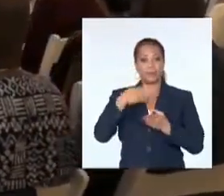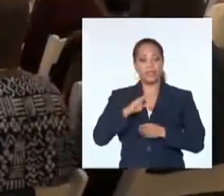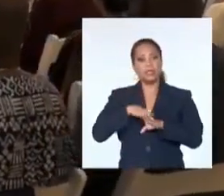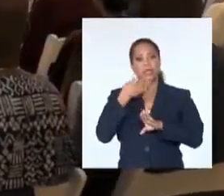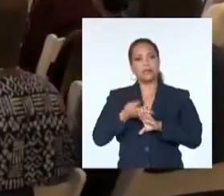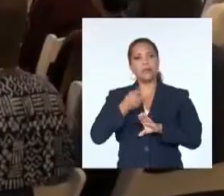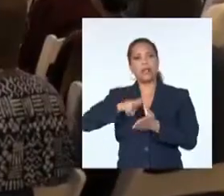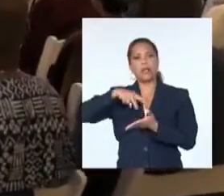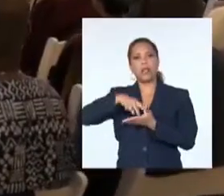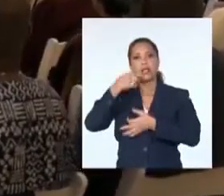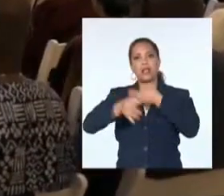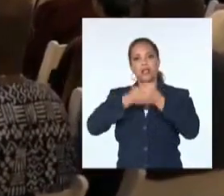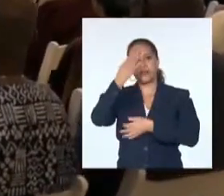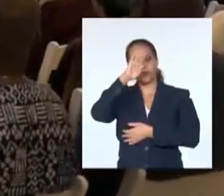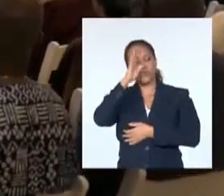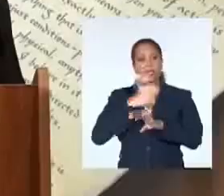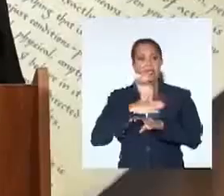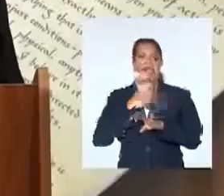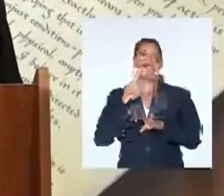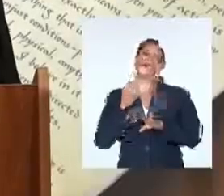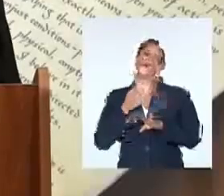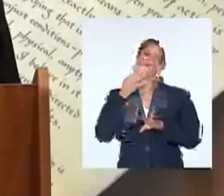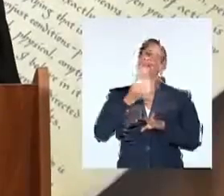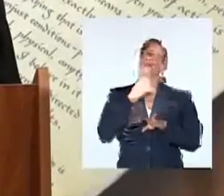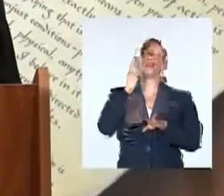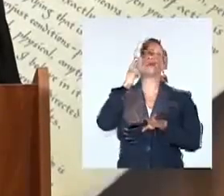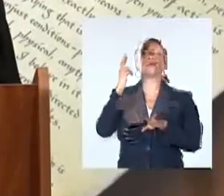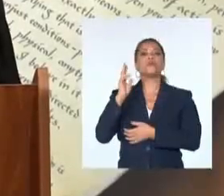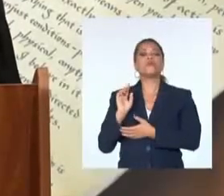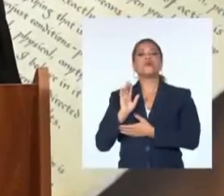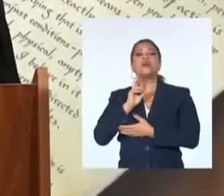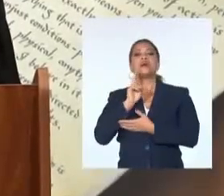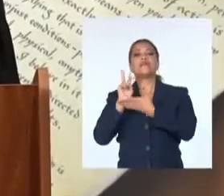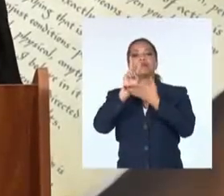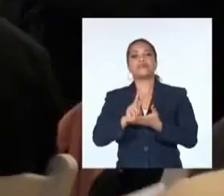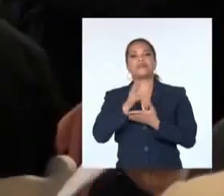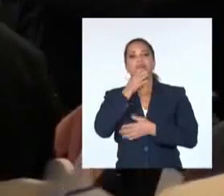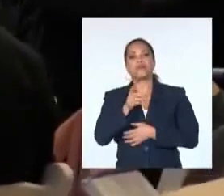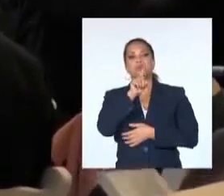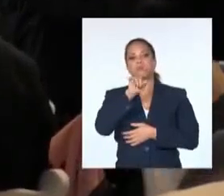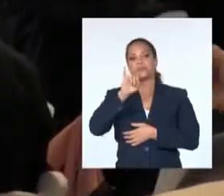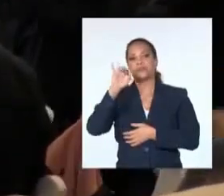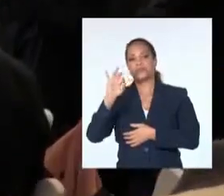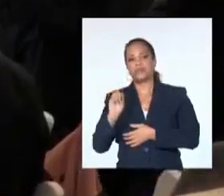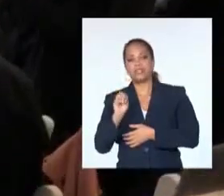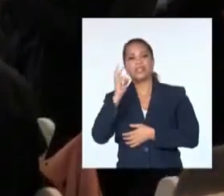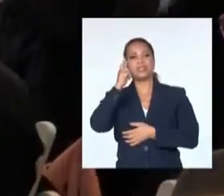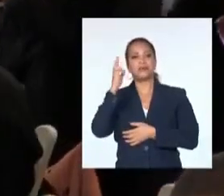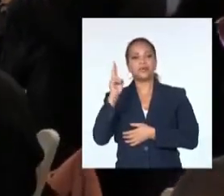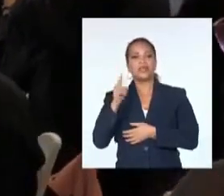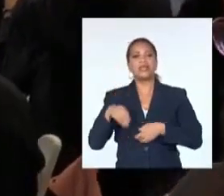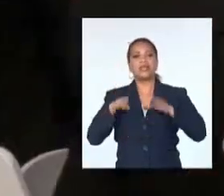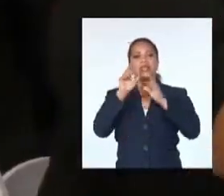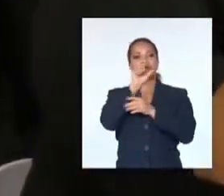palabras elogiosas para Cuba, evocó la visita de Fidel a la ONU en 1960 y de cuando se hospedó en el histórico Hotel Teresa, donde